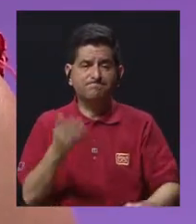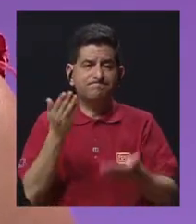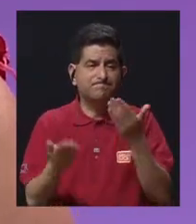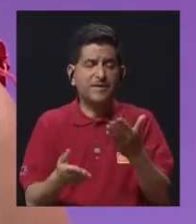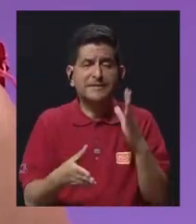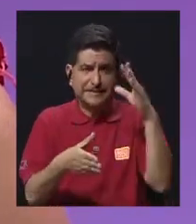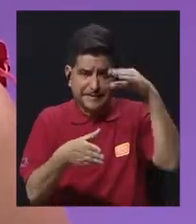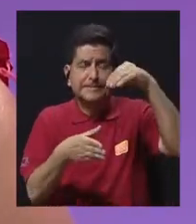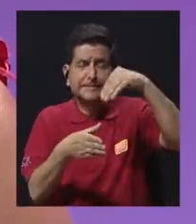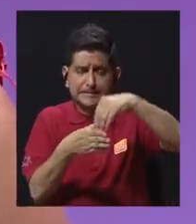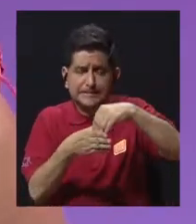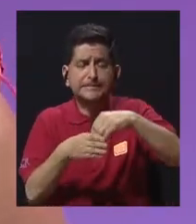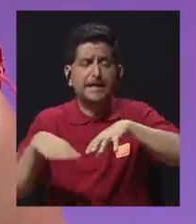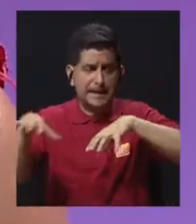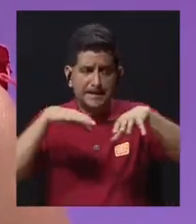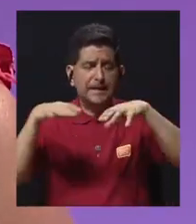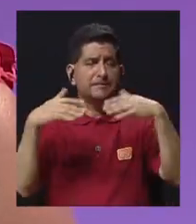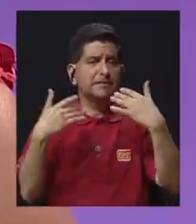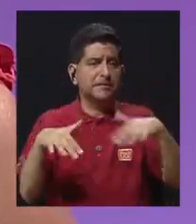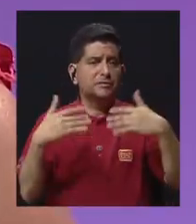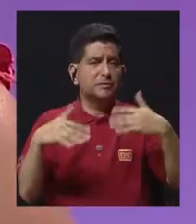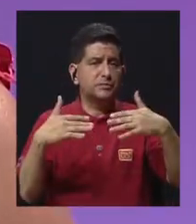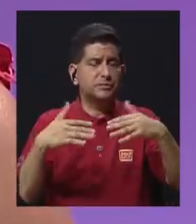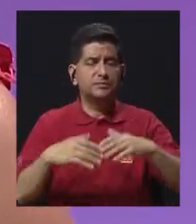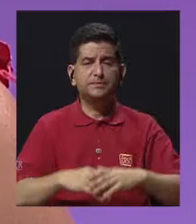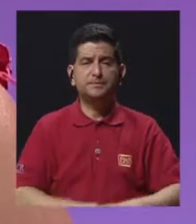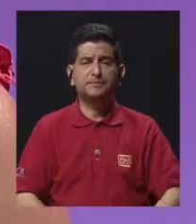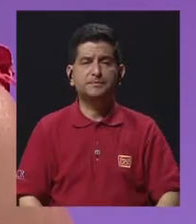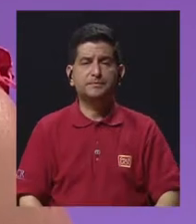nos involucramos en esta actividad.